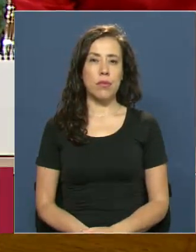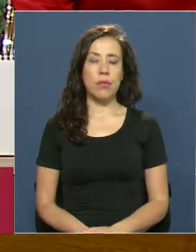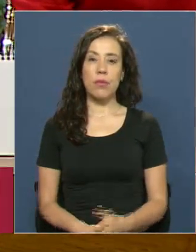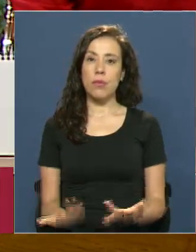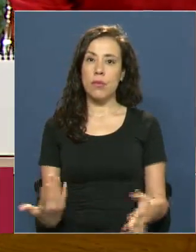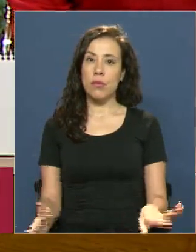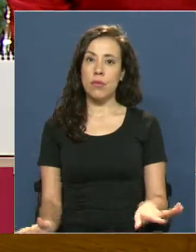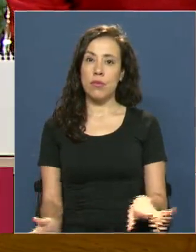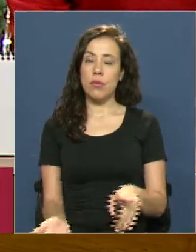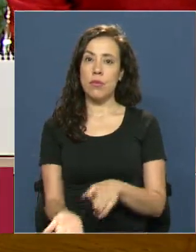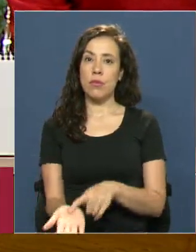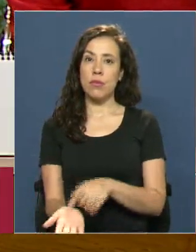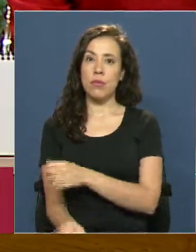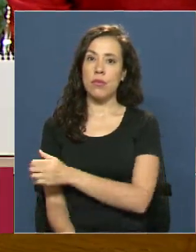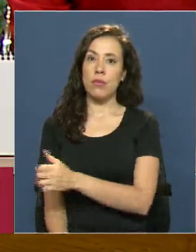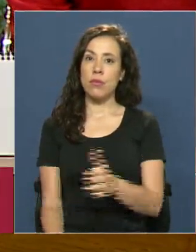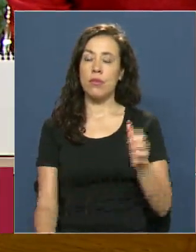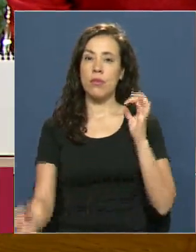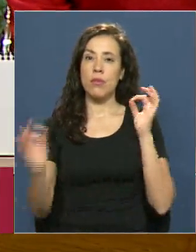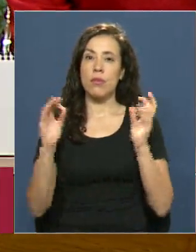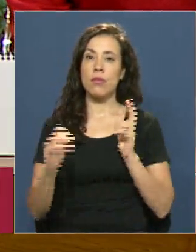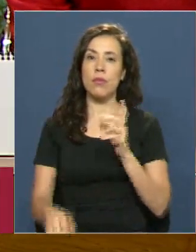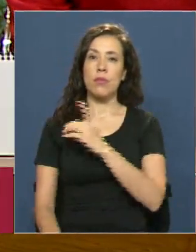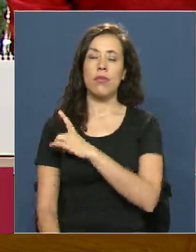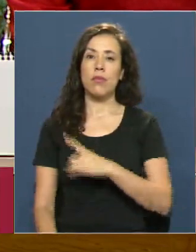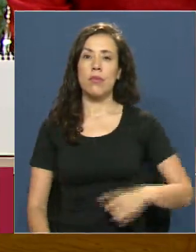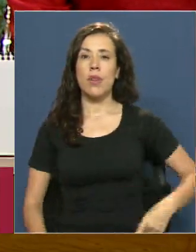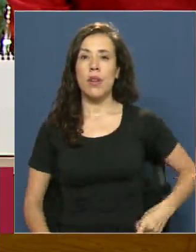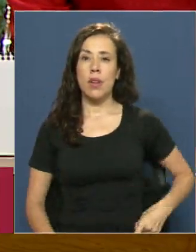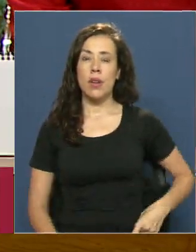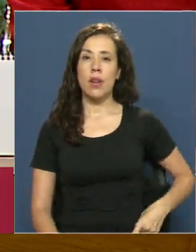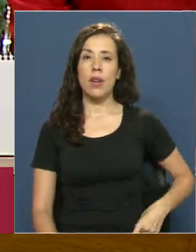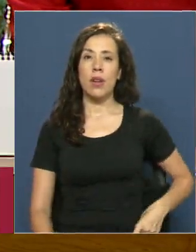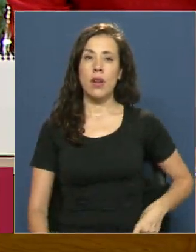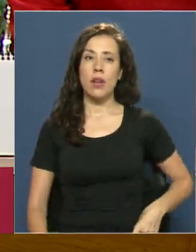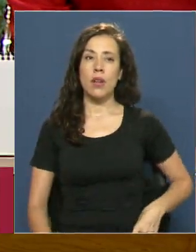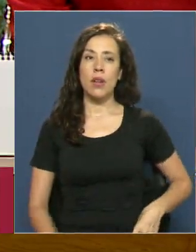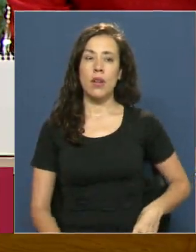Han votado todas las señoras y señores diputados.